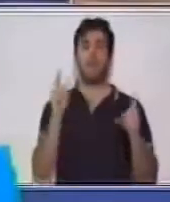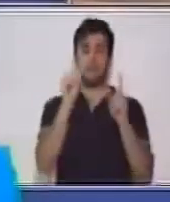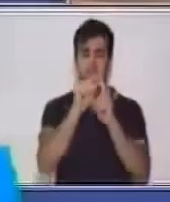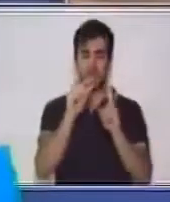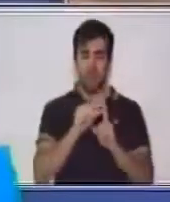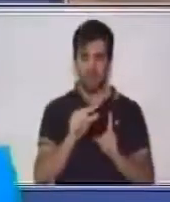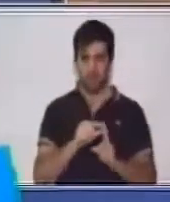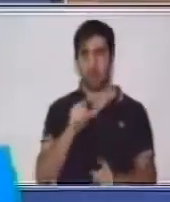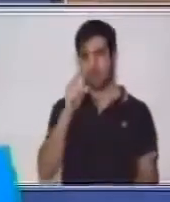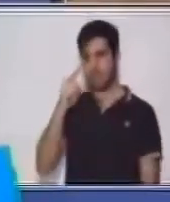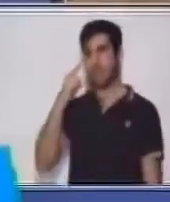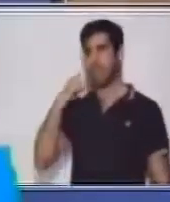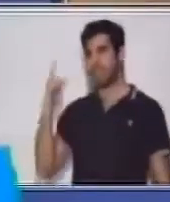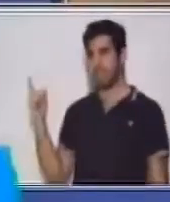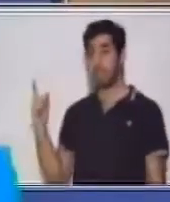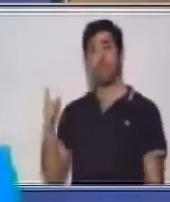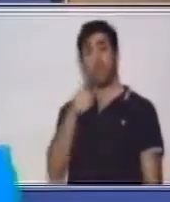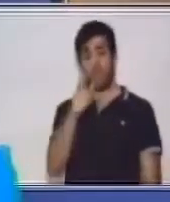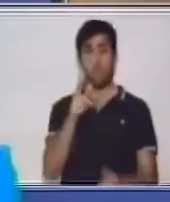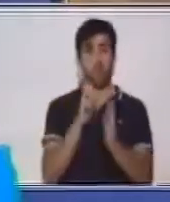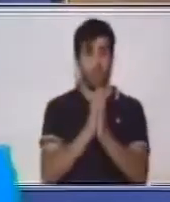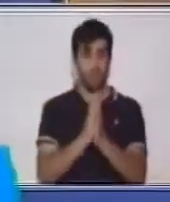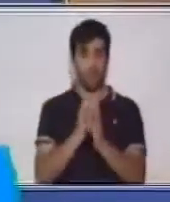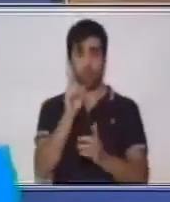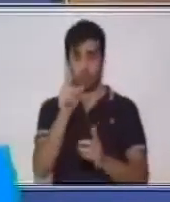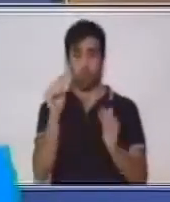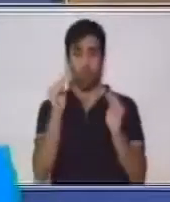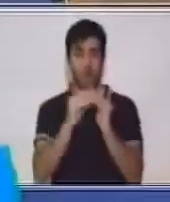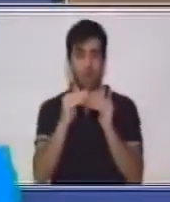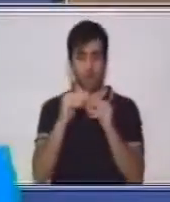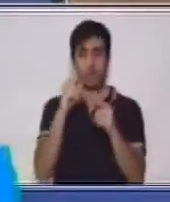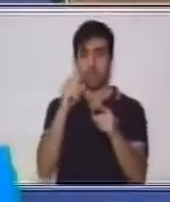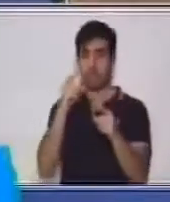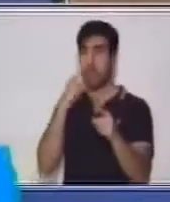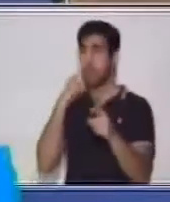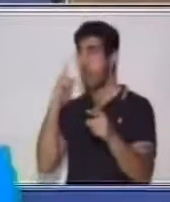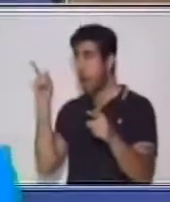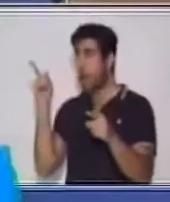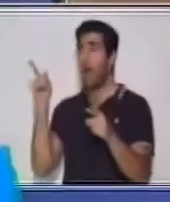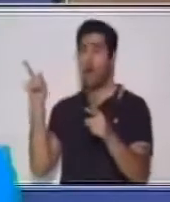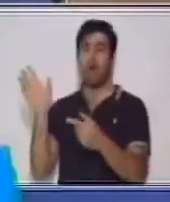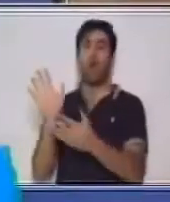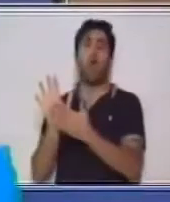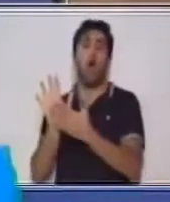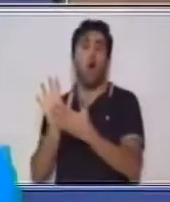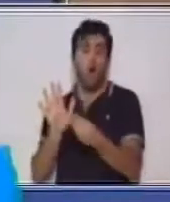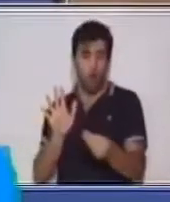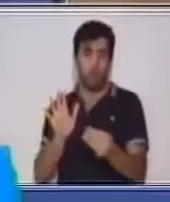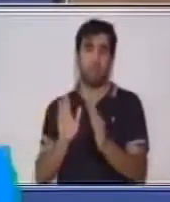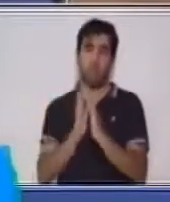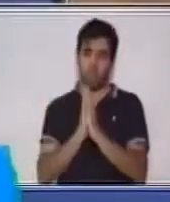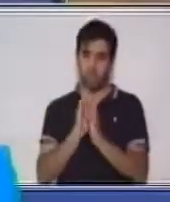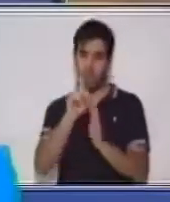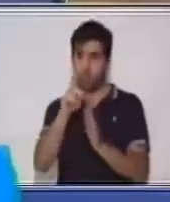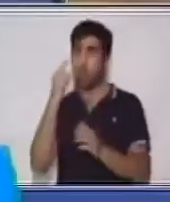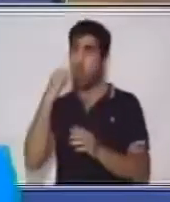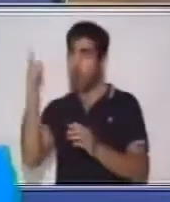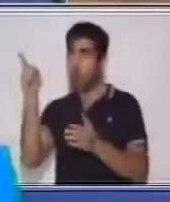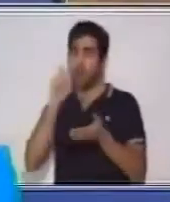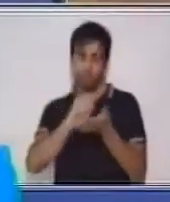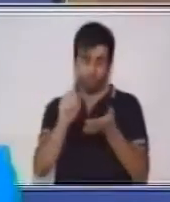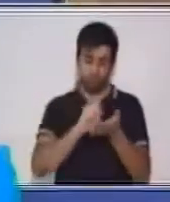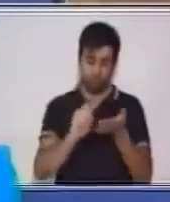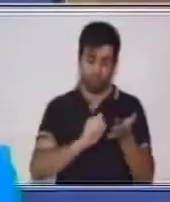lo contrario. Y quiero que en casa me ayudes escribiendo en tu cuaderno de comunicación las palabras